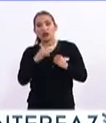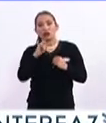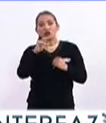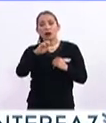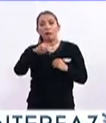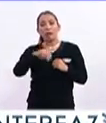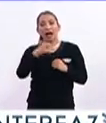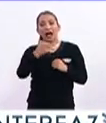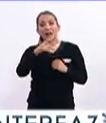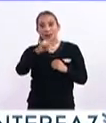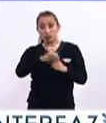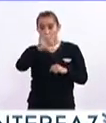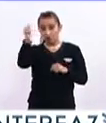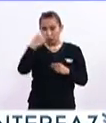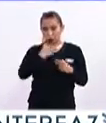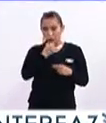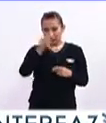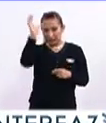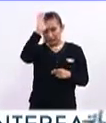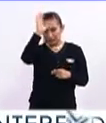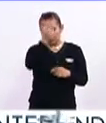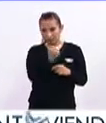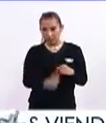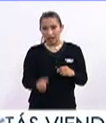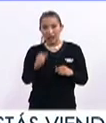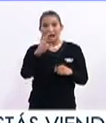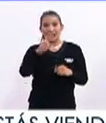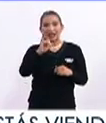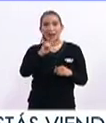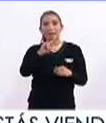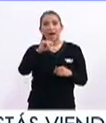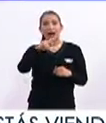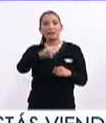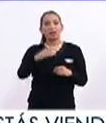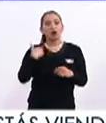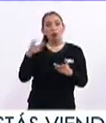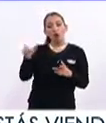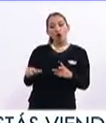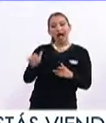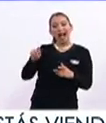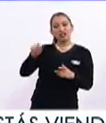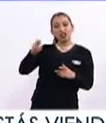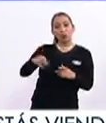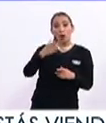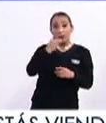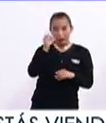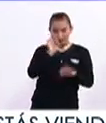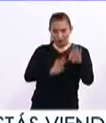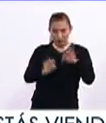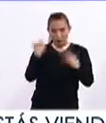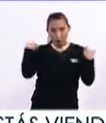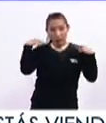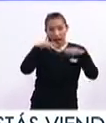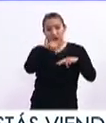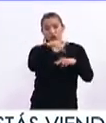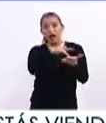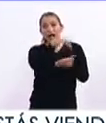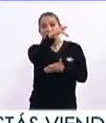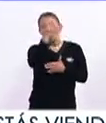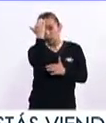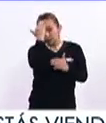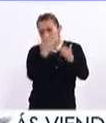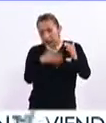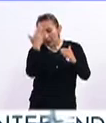Dr. Manhattan. Otro científico destacado es Ray Palmer, mejor conocido como Atom, un físico y profesor que gracias a